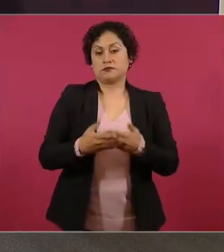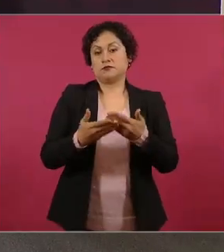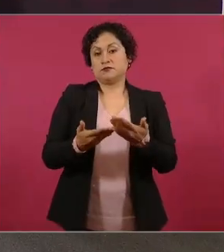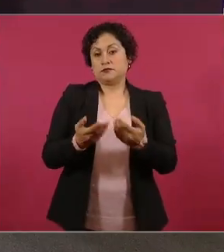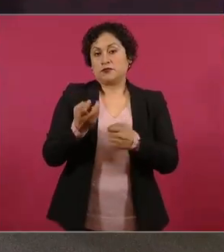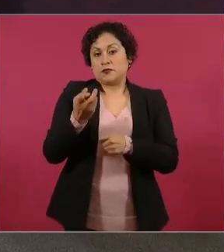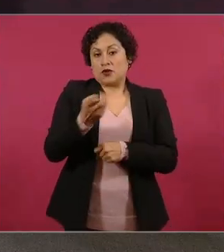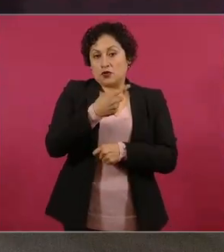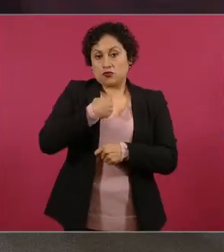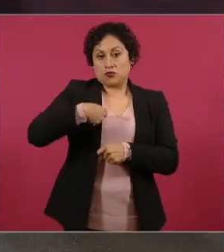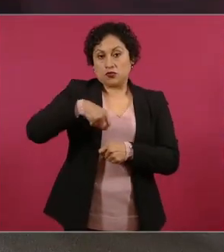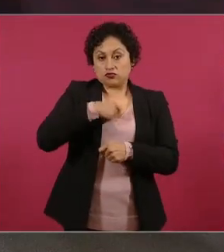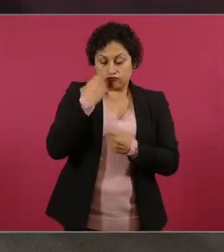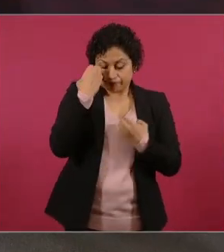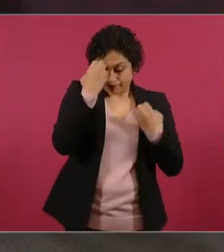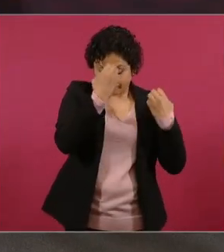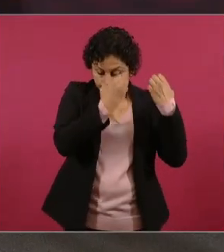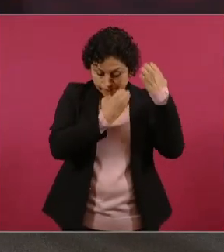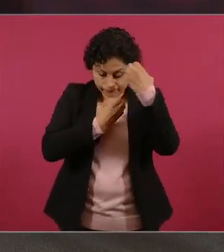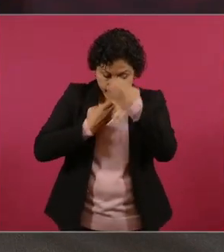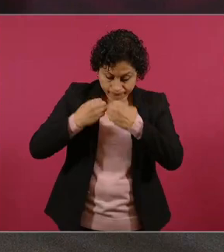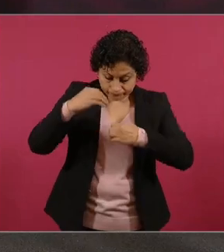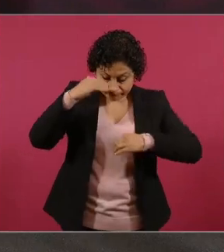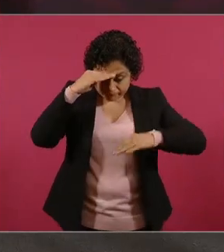analizando las características del hackeo.